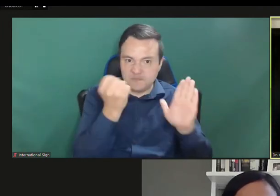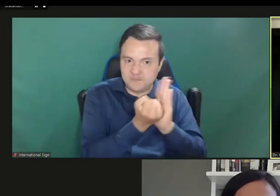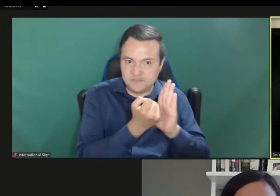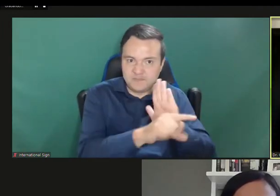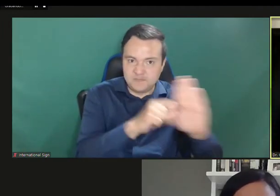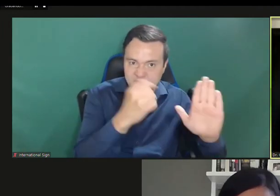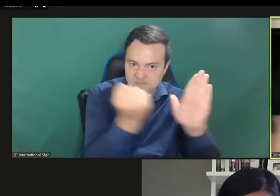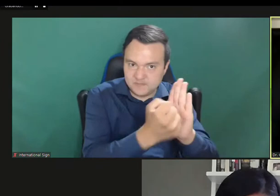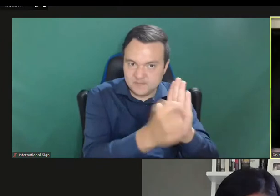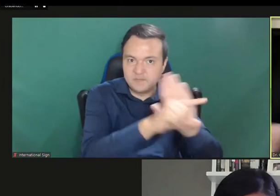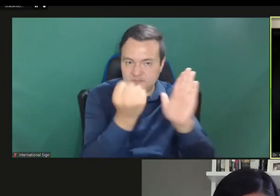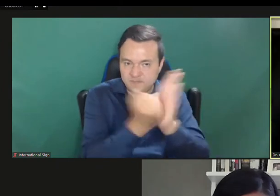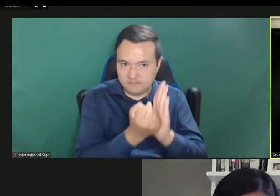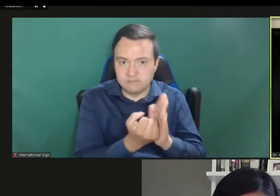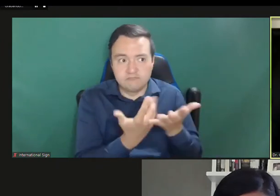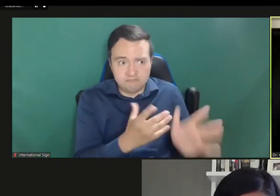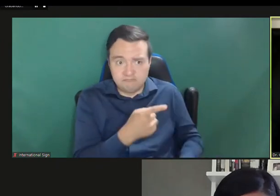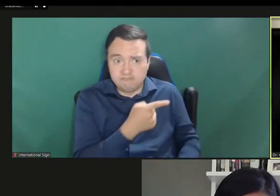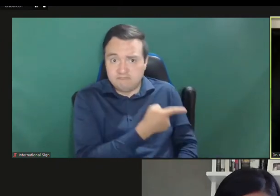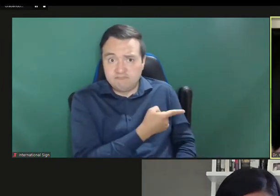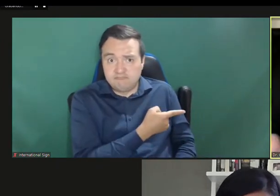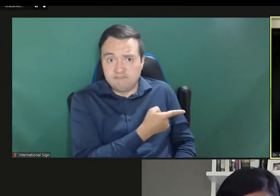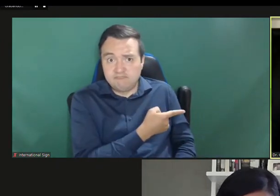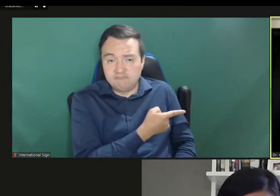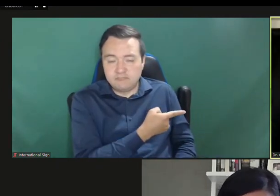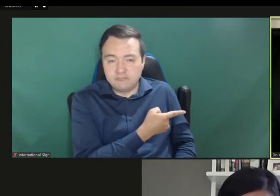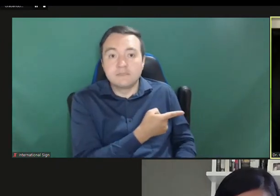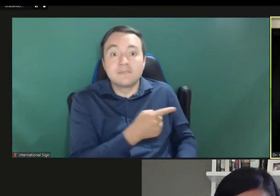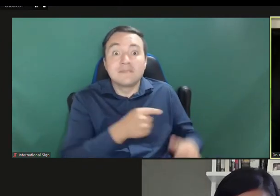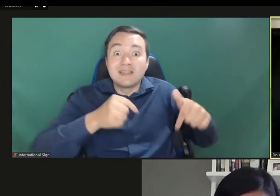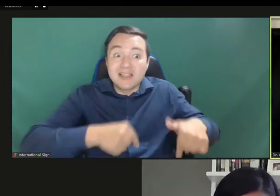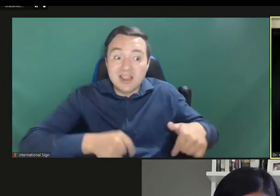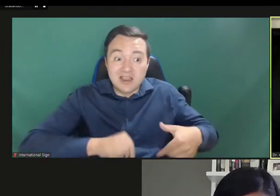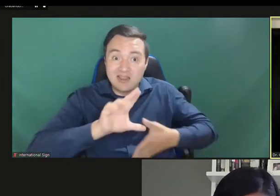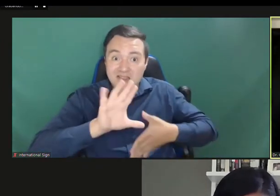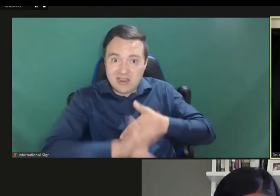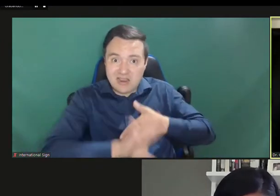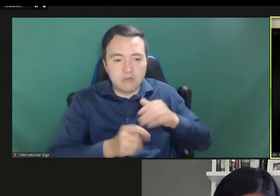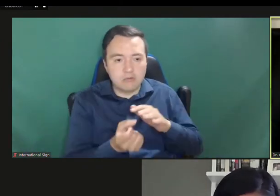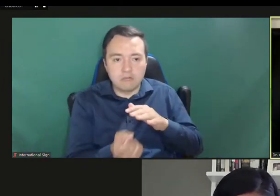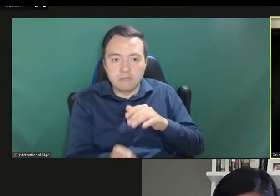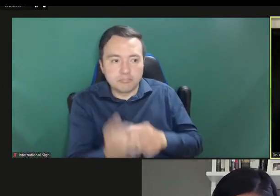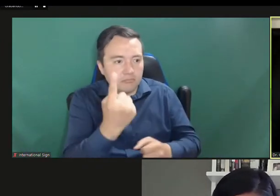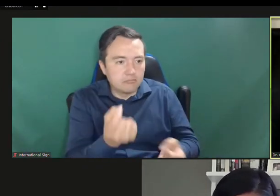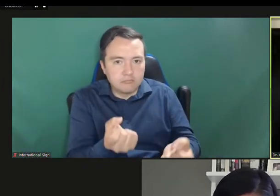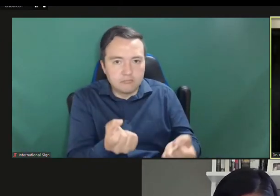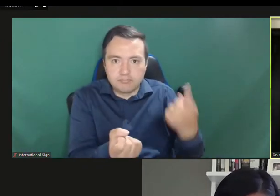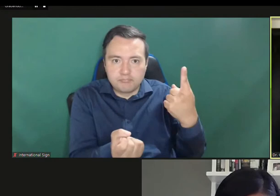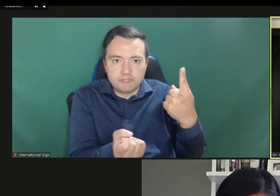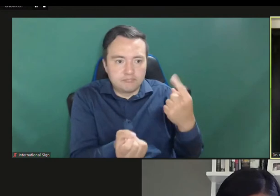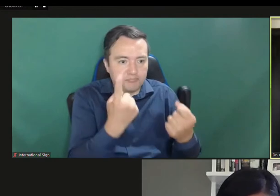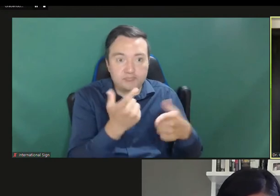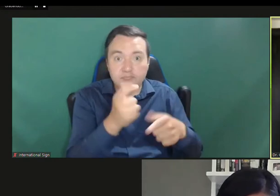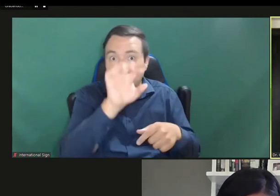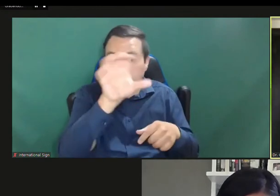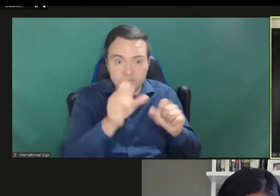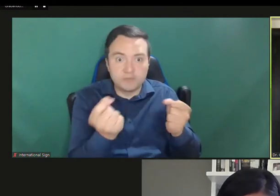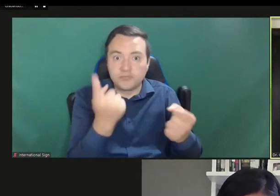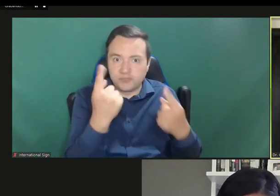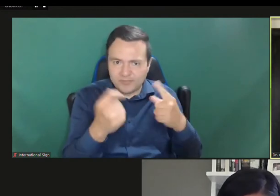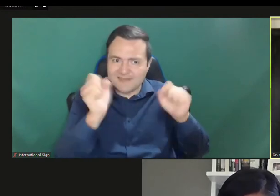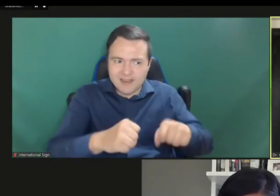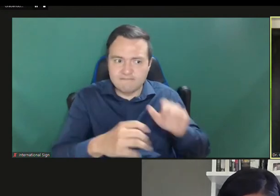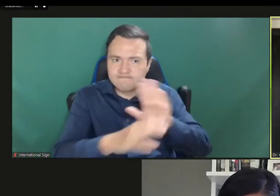chile fue pionero y ahora américa latina surge como la región del mundo que que va marcando la pauta en etiquetado frontal de advertencia